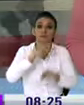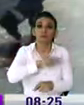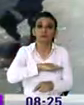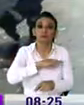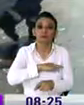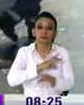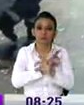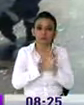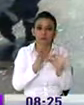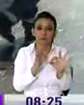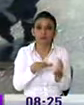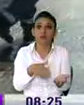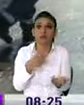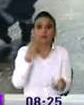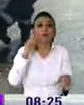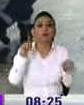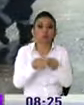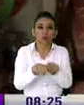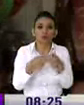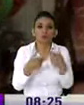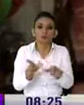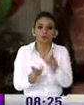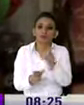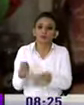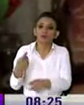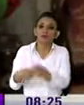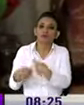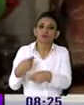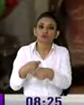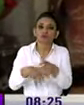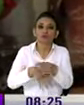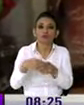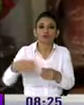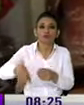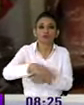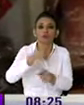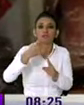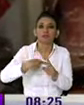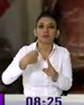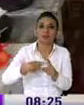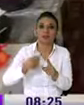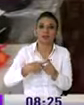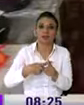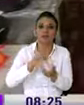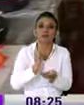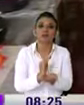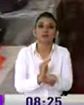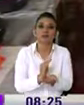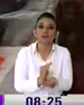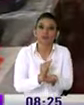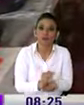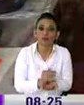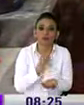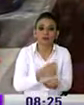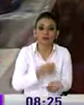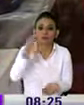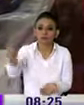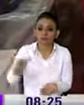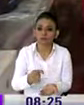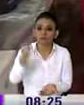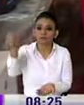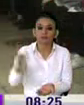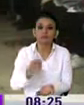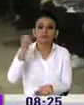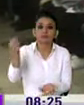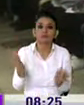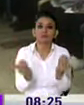aseo llegó a un acuerdo con los comerciantes internos y externos del mercado de San Roque para que depositen los residuos en